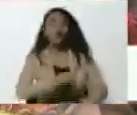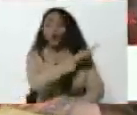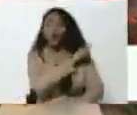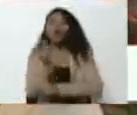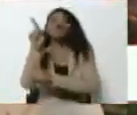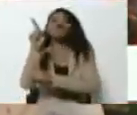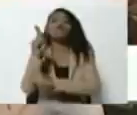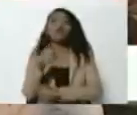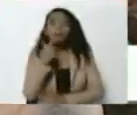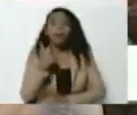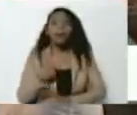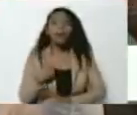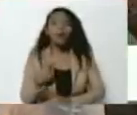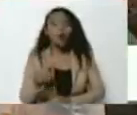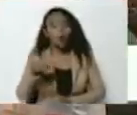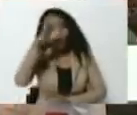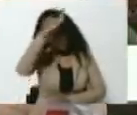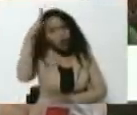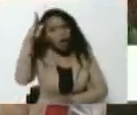cúmplase, me dijo Diosdado.